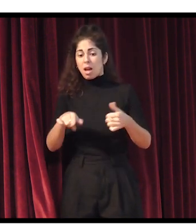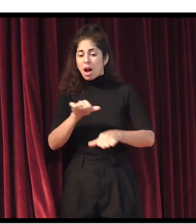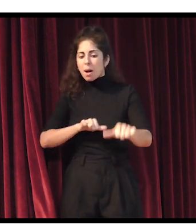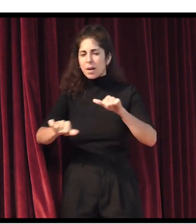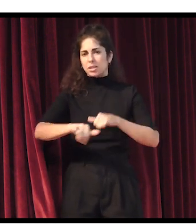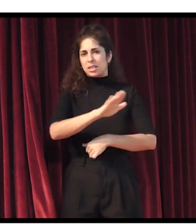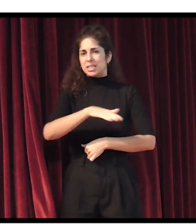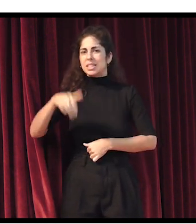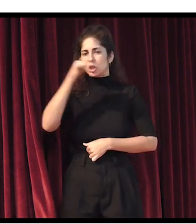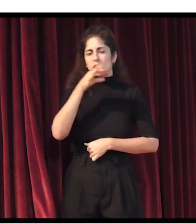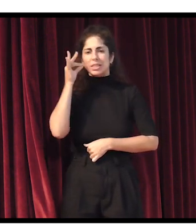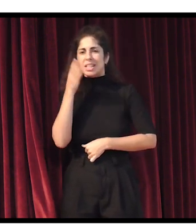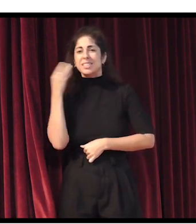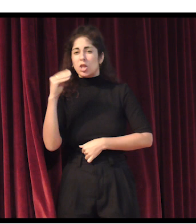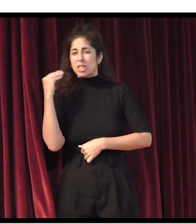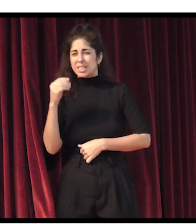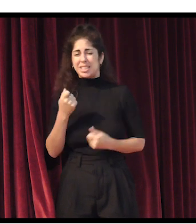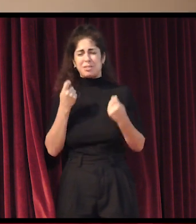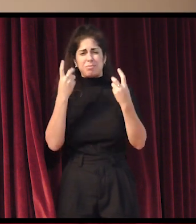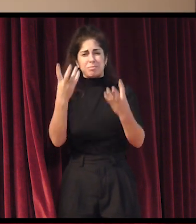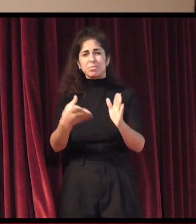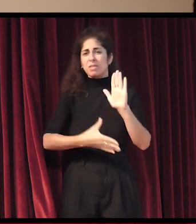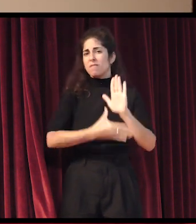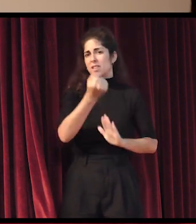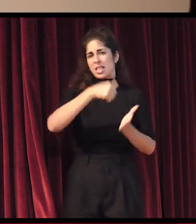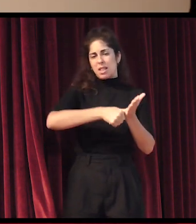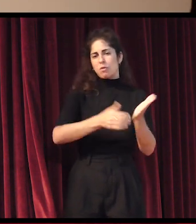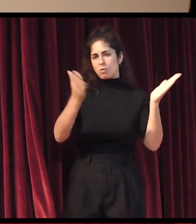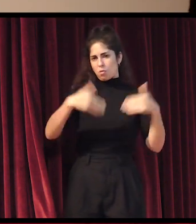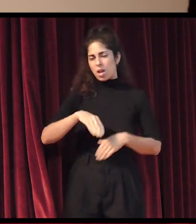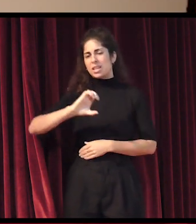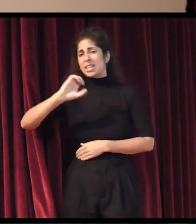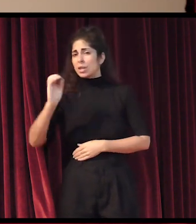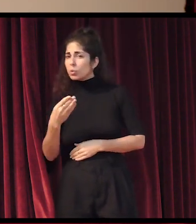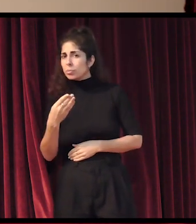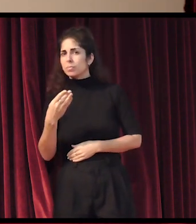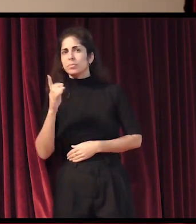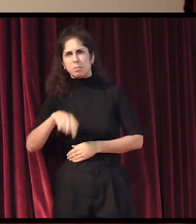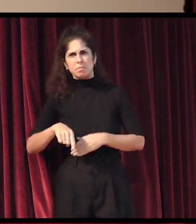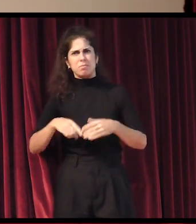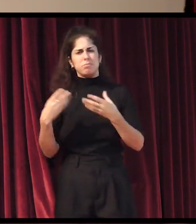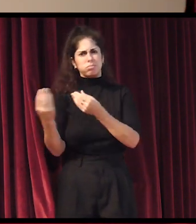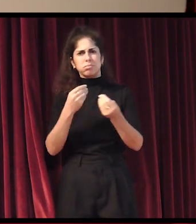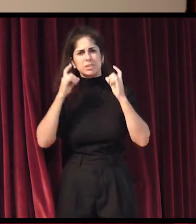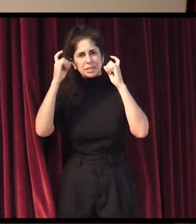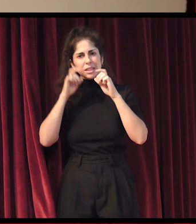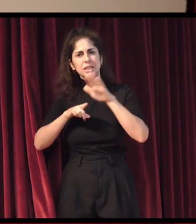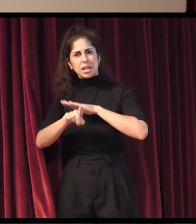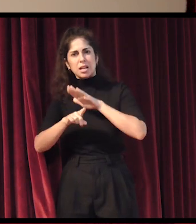niñas y adolescentes están sin licencia federativa y decenas de clubes se encuentran intentando tramitar todas